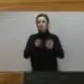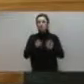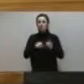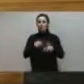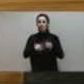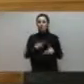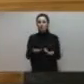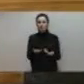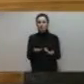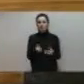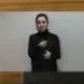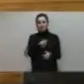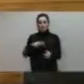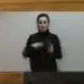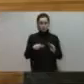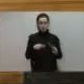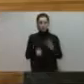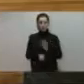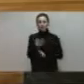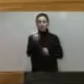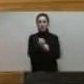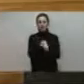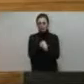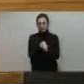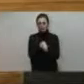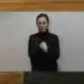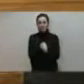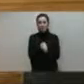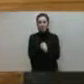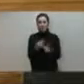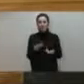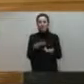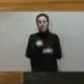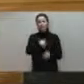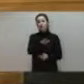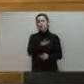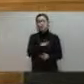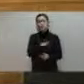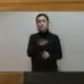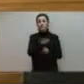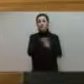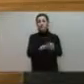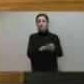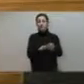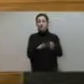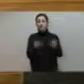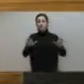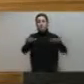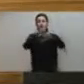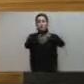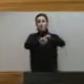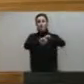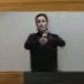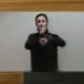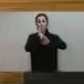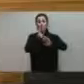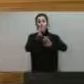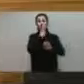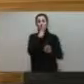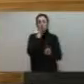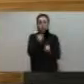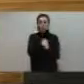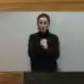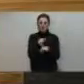de unos resultados en la creación de empleo y tienen un futuro muy prometedor gracias al compromiso y al trabajo